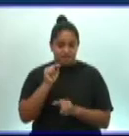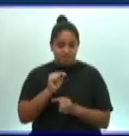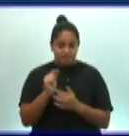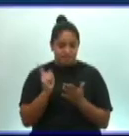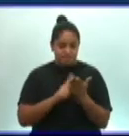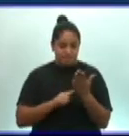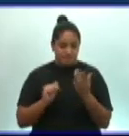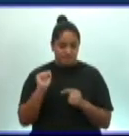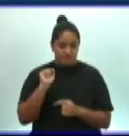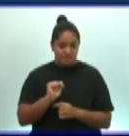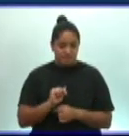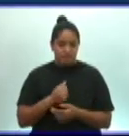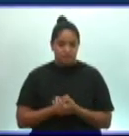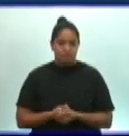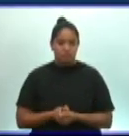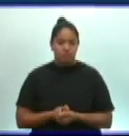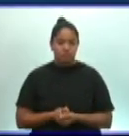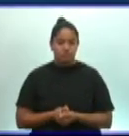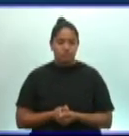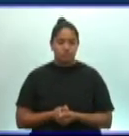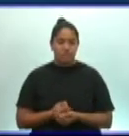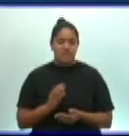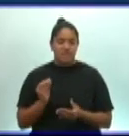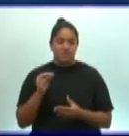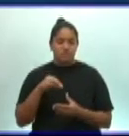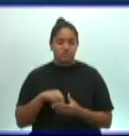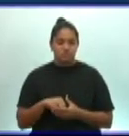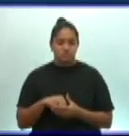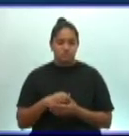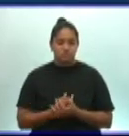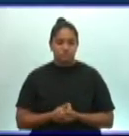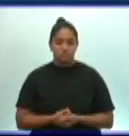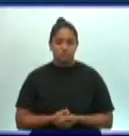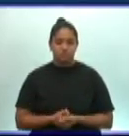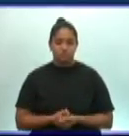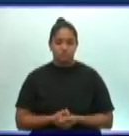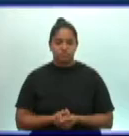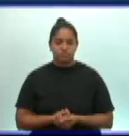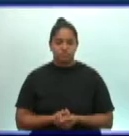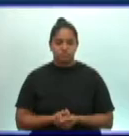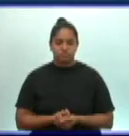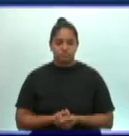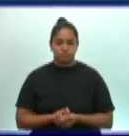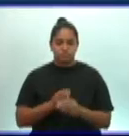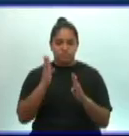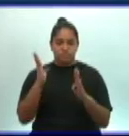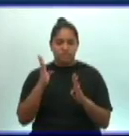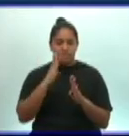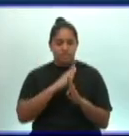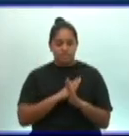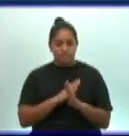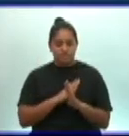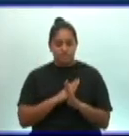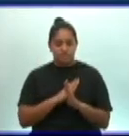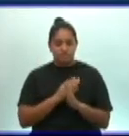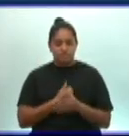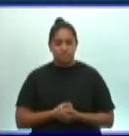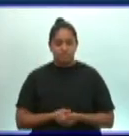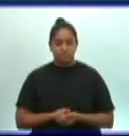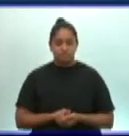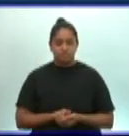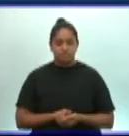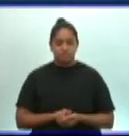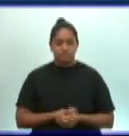1,0 teslas. Bien, el campo magnético está representado en la parte derecha superior de la pantalla. Como